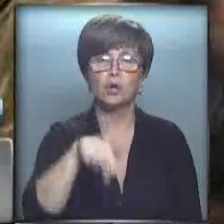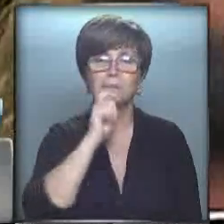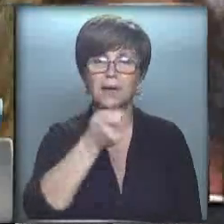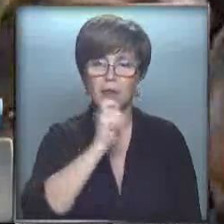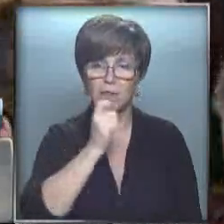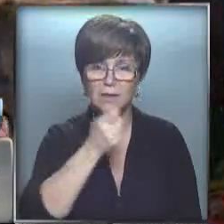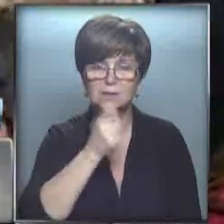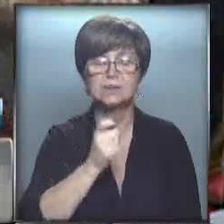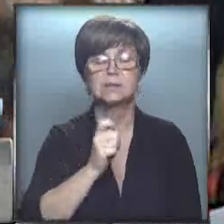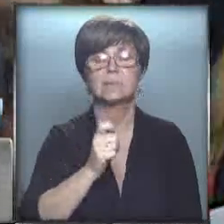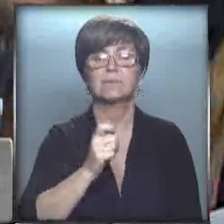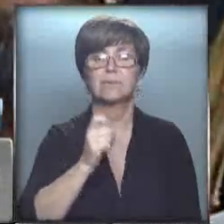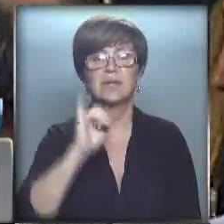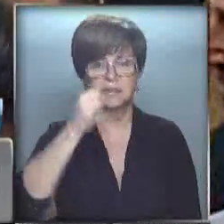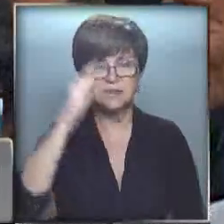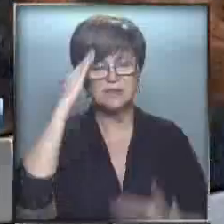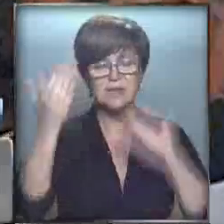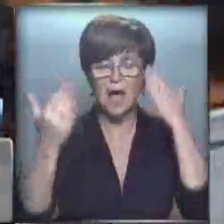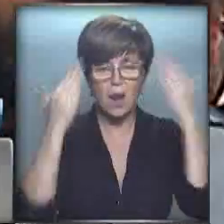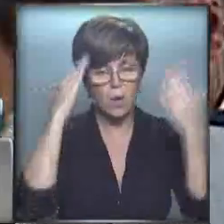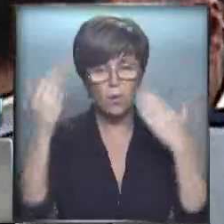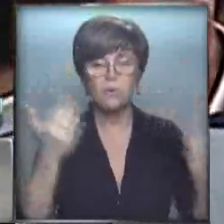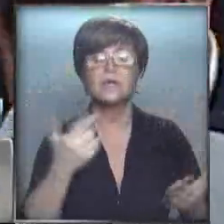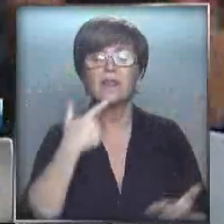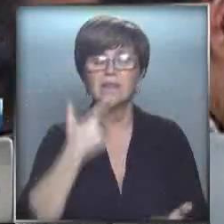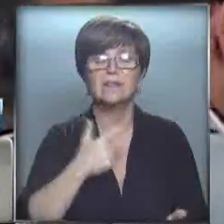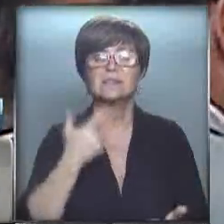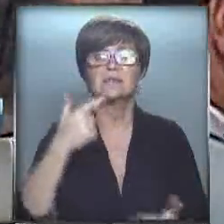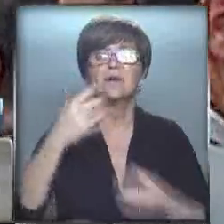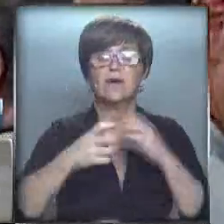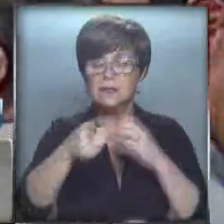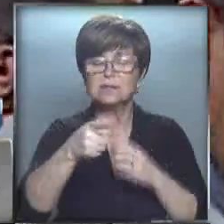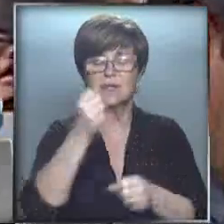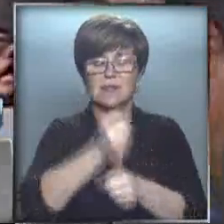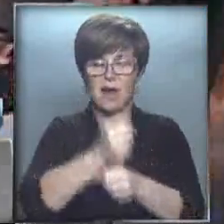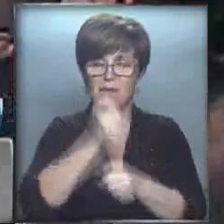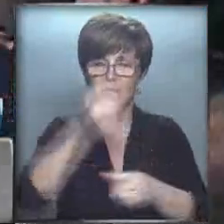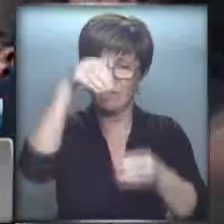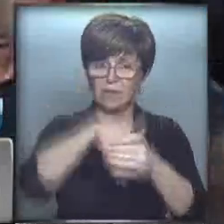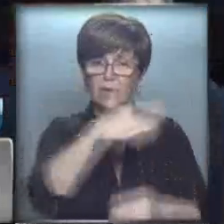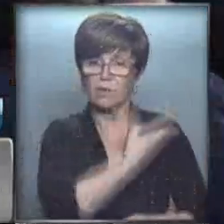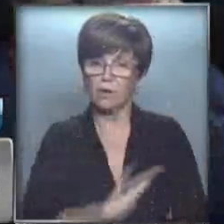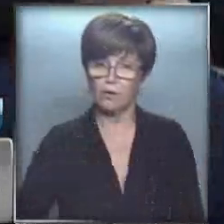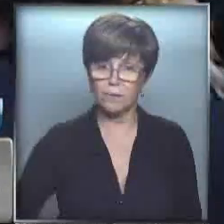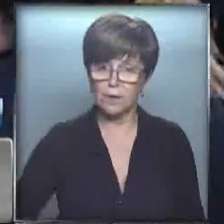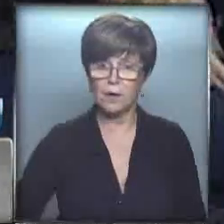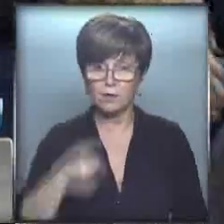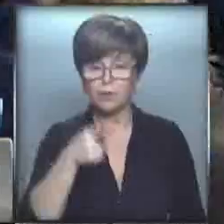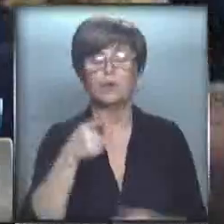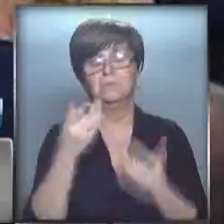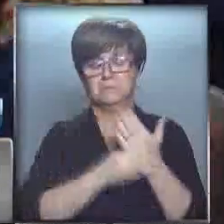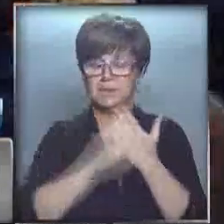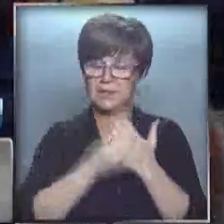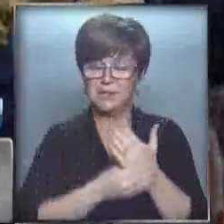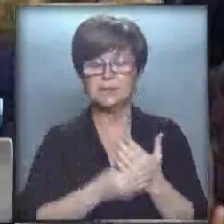En blanco quedan los saludos para los flamantes funcionarios por parte el jefe